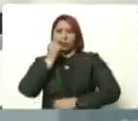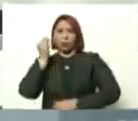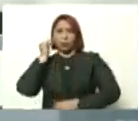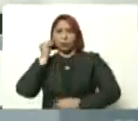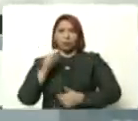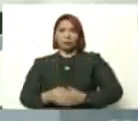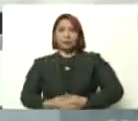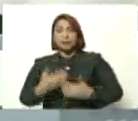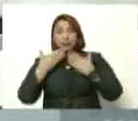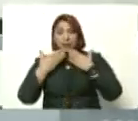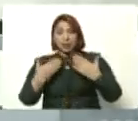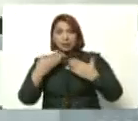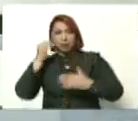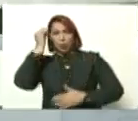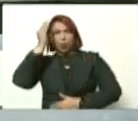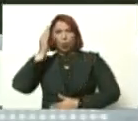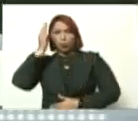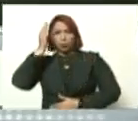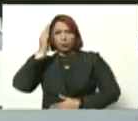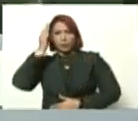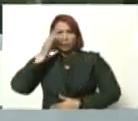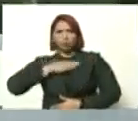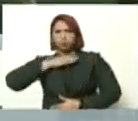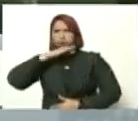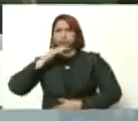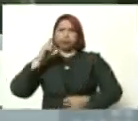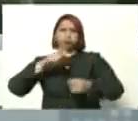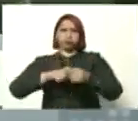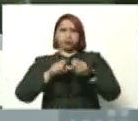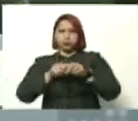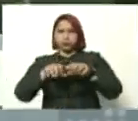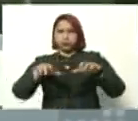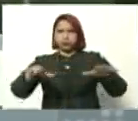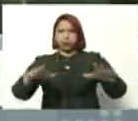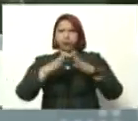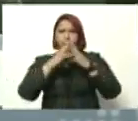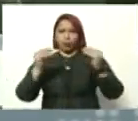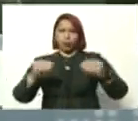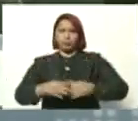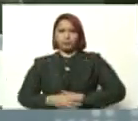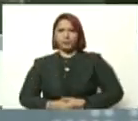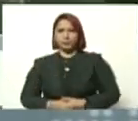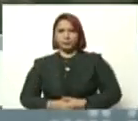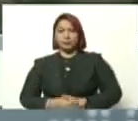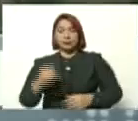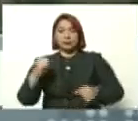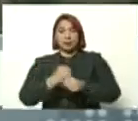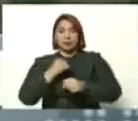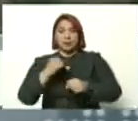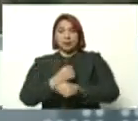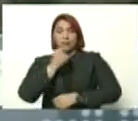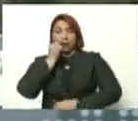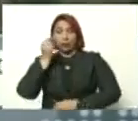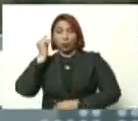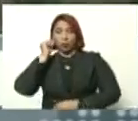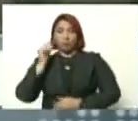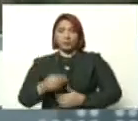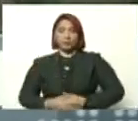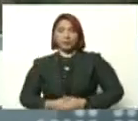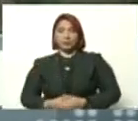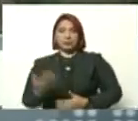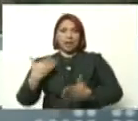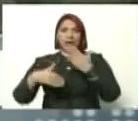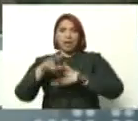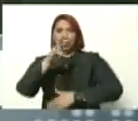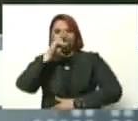al conocimiento acumulado y hoy desplegado y desatado de los trabajadores y las trabajadoras. Hace 2 años